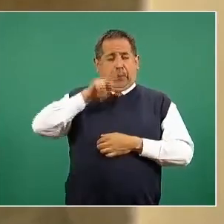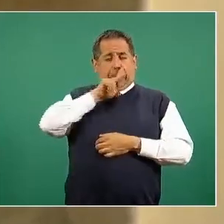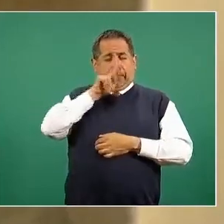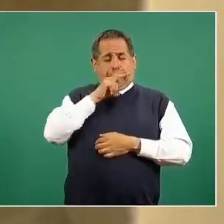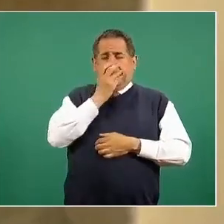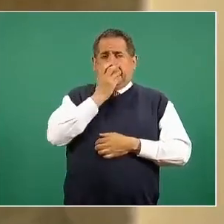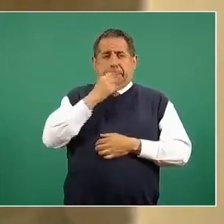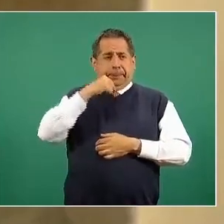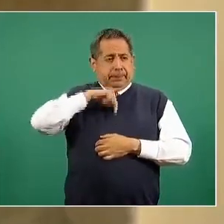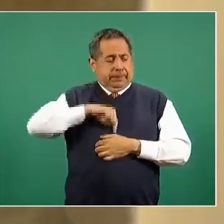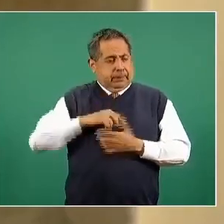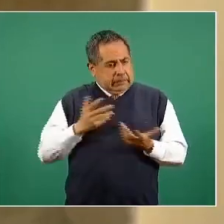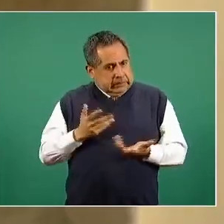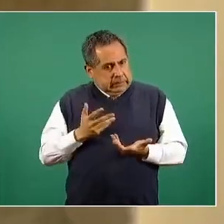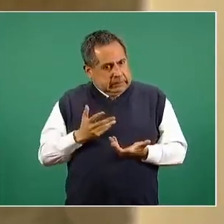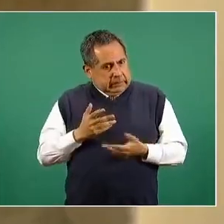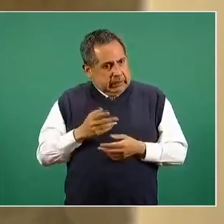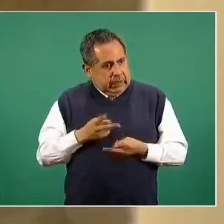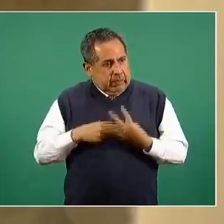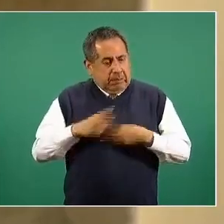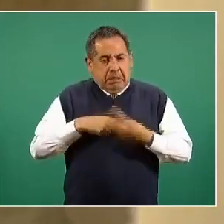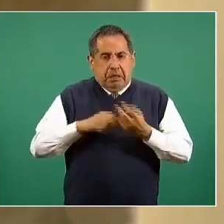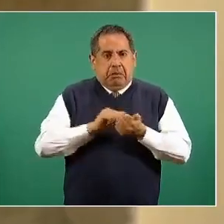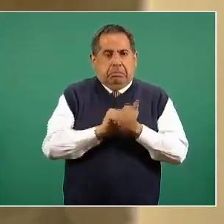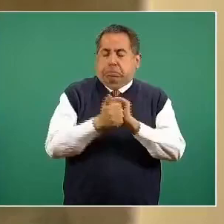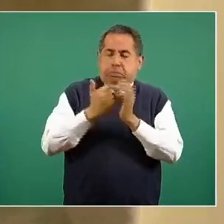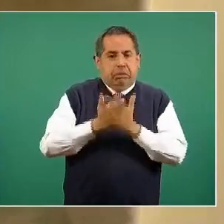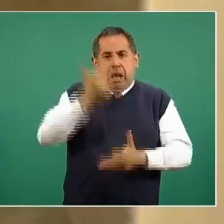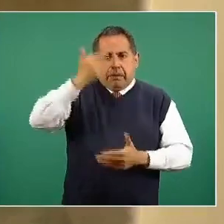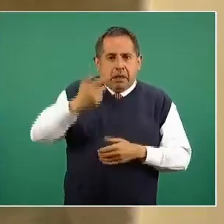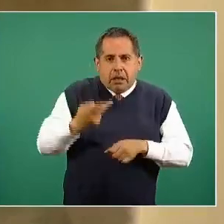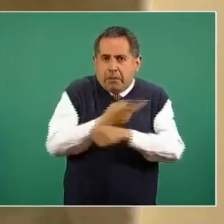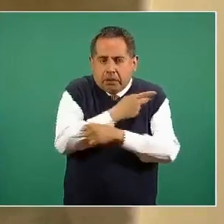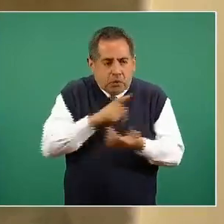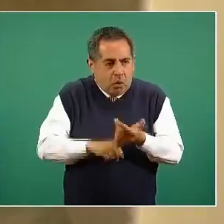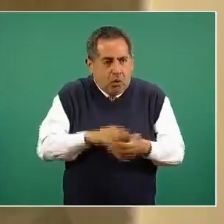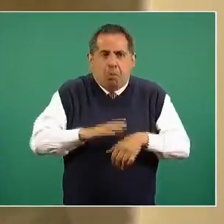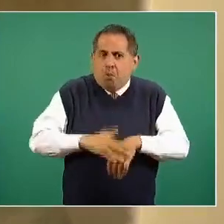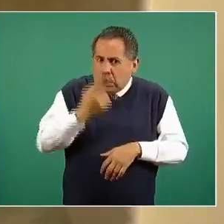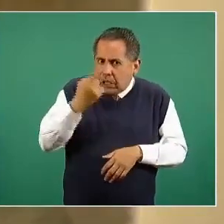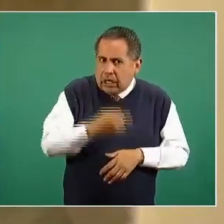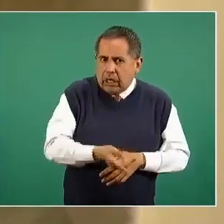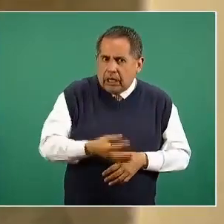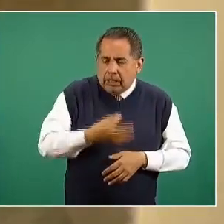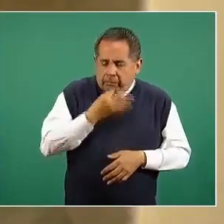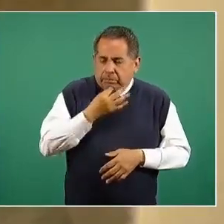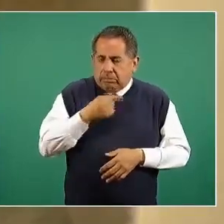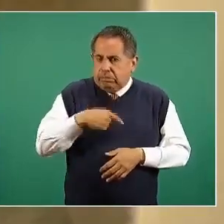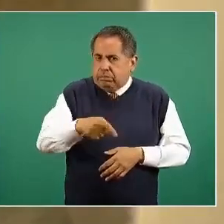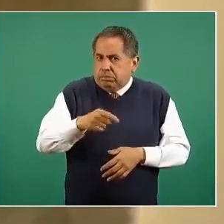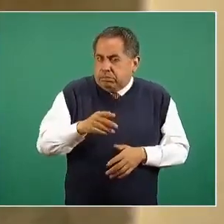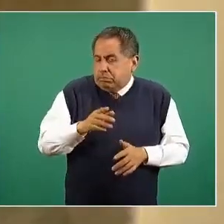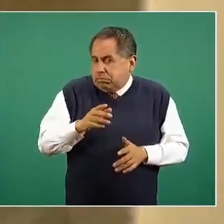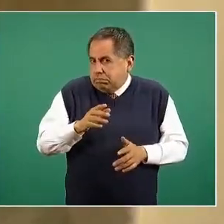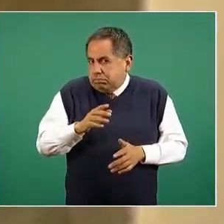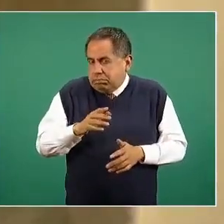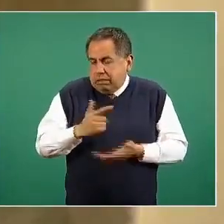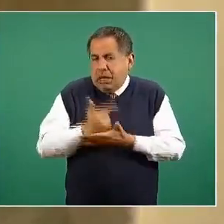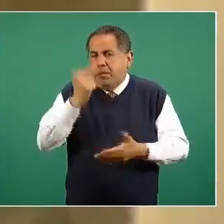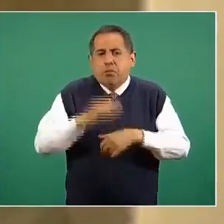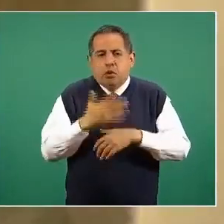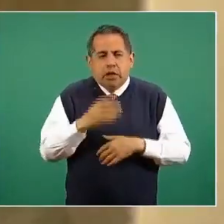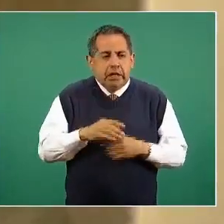pasó para que se diera esa combinación tan letal en su caso, ¿no? Y saber también si ya rastrearon a los